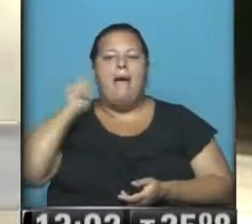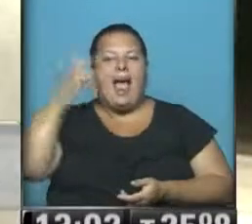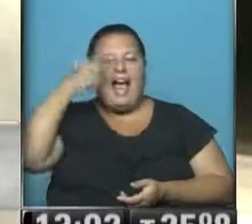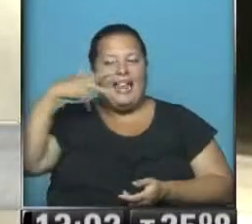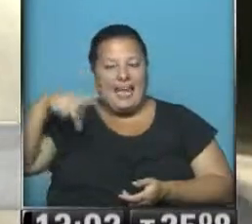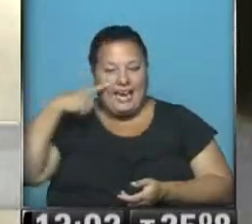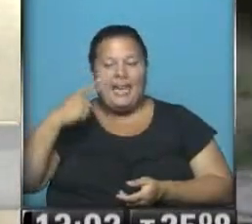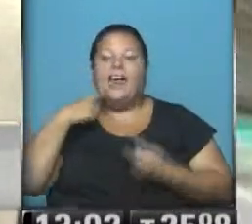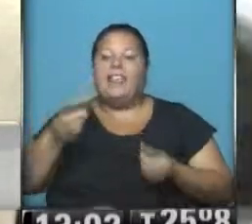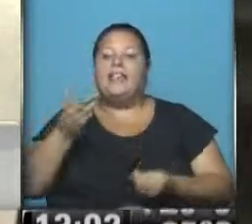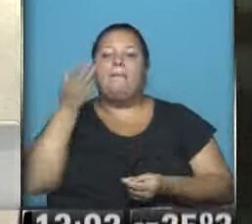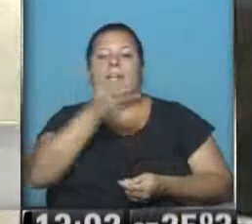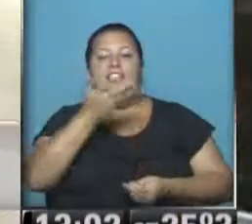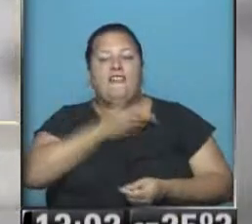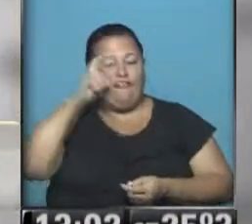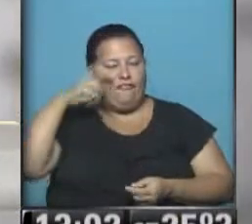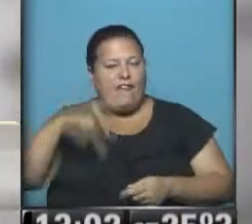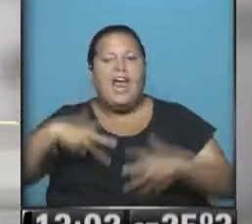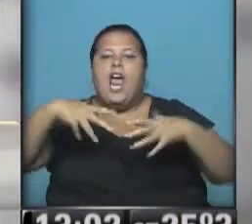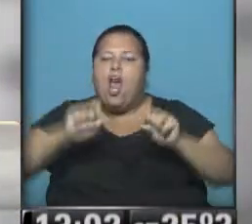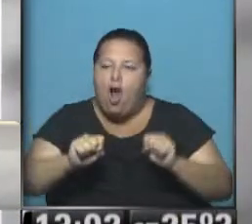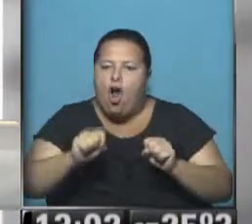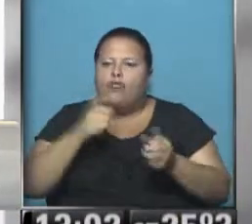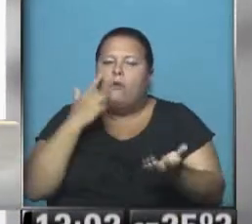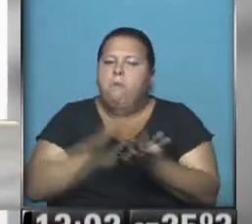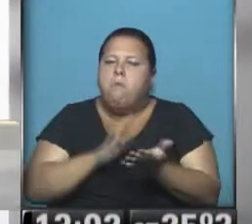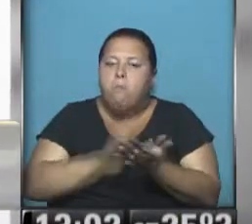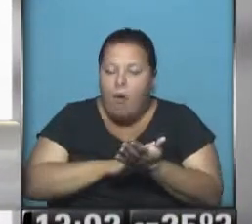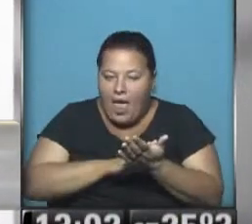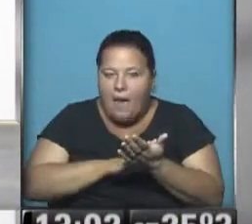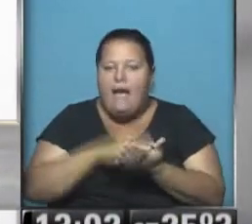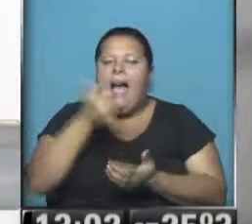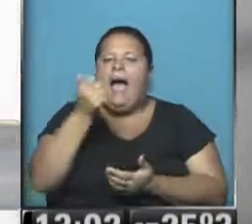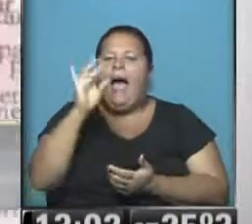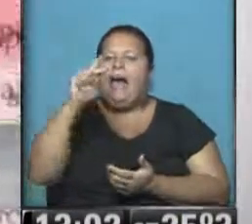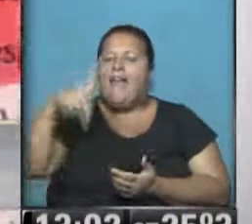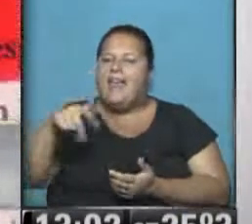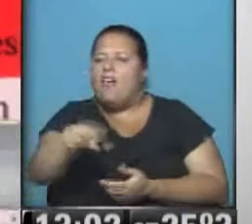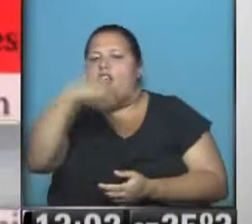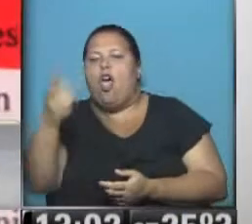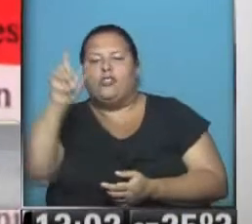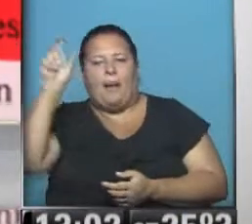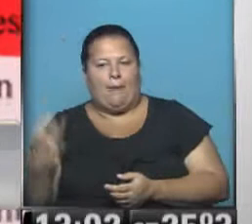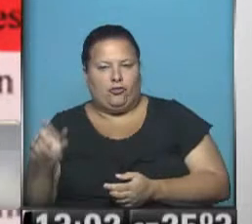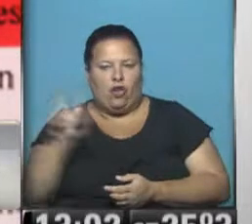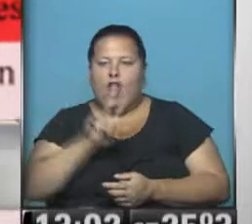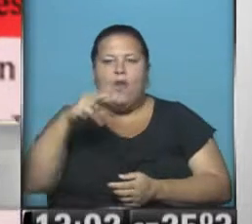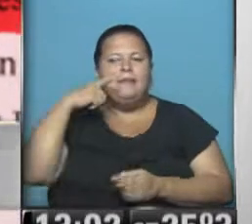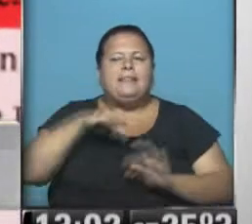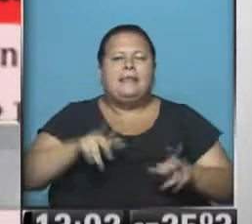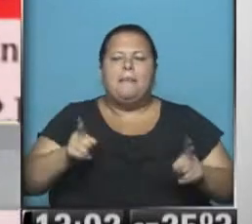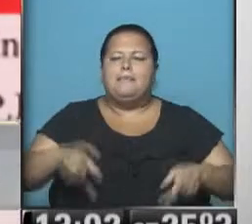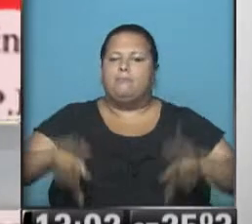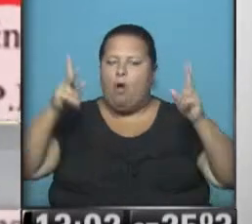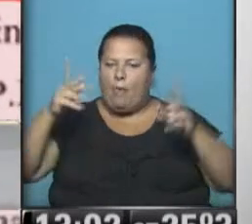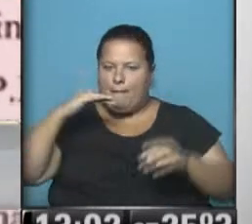solicitud que hizo la fiscal Fein porque se encontró un registro de ADN que no pertenecía a Nisman y que estaba dentro de su